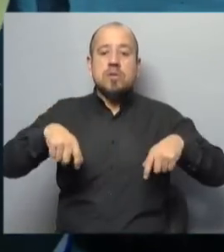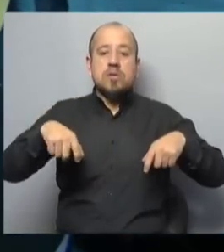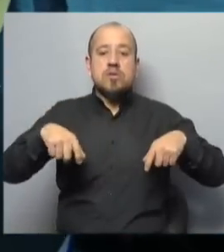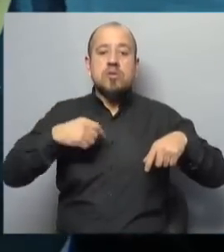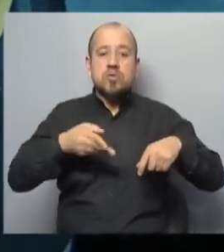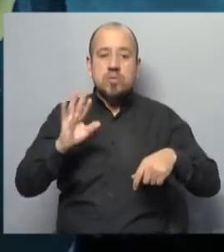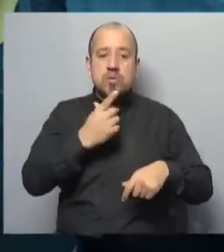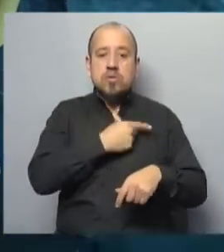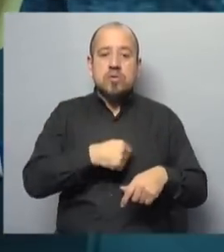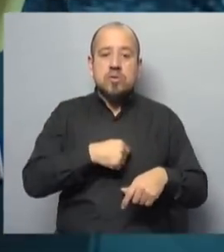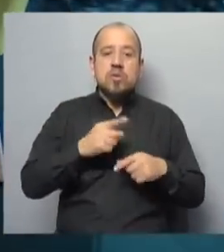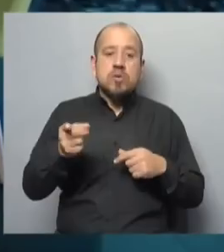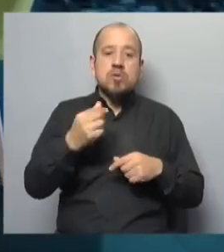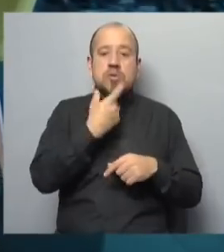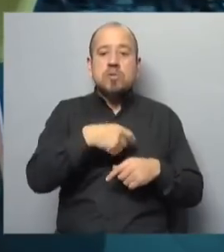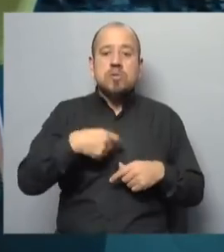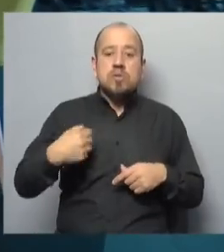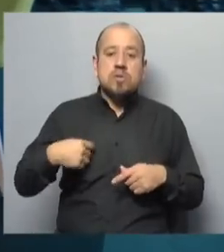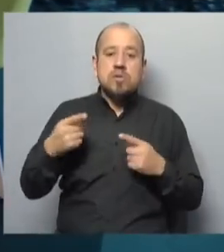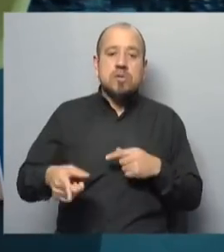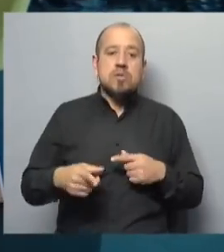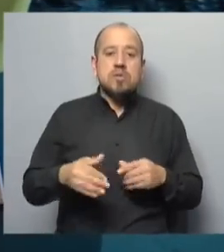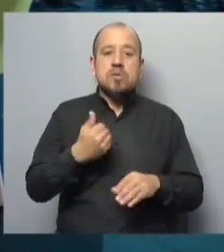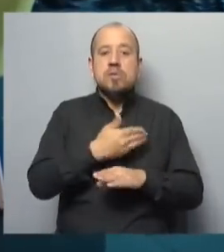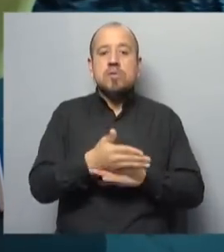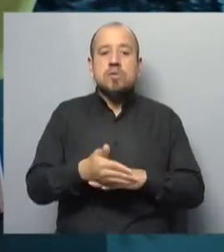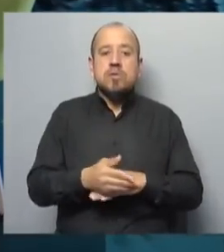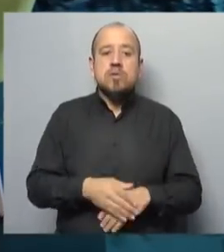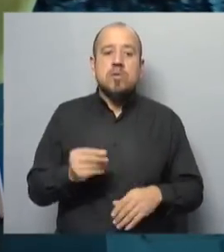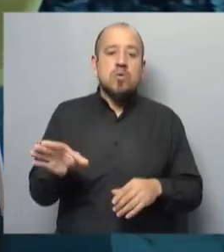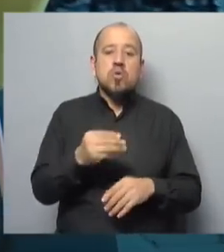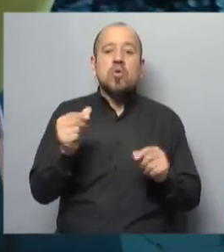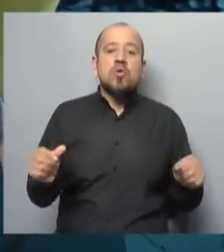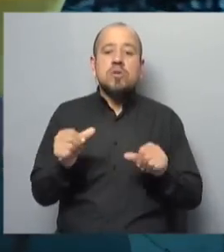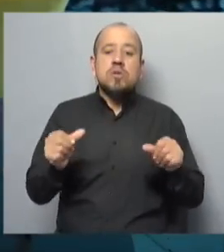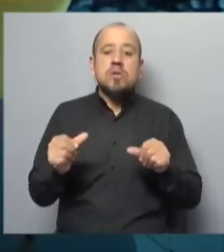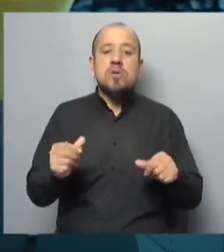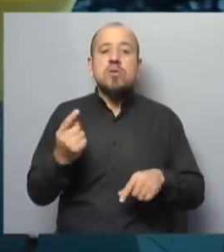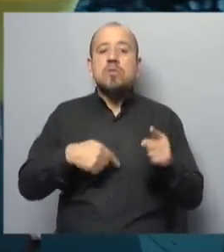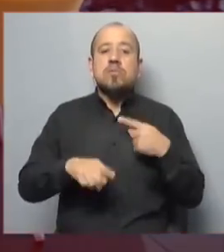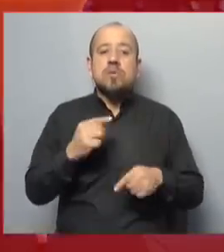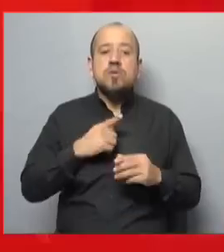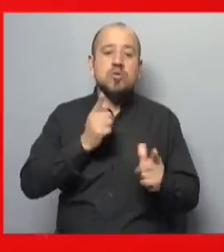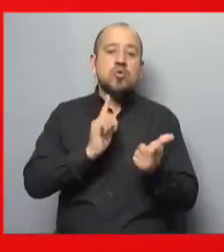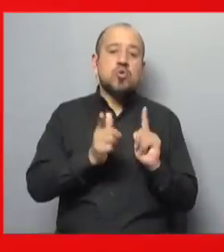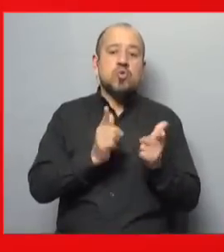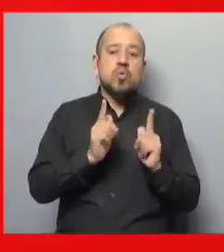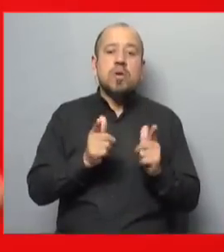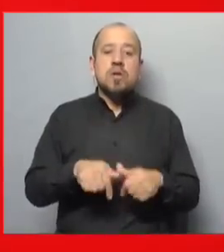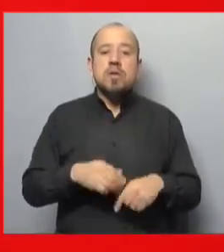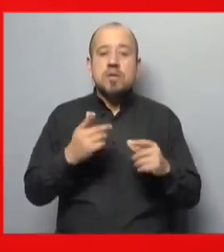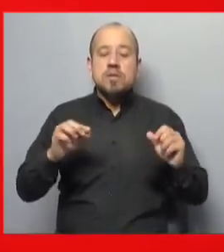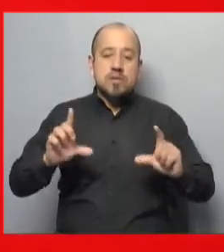nacional y mauricio querido compañero y hemos tenido que dejar la utilería fuera como han hecho todos pero resulta que el hecho de que suárez viniera y que las imágenes